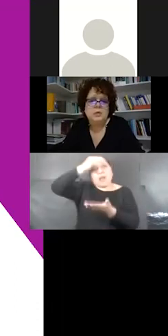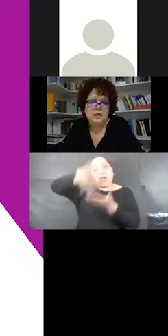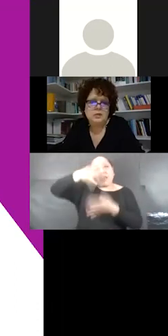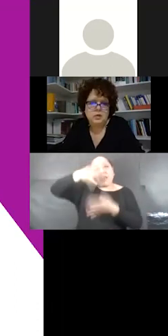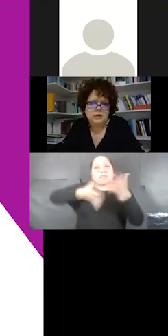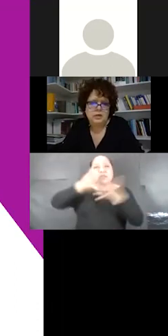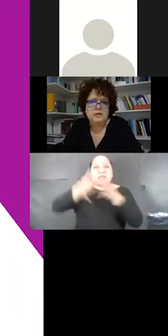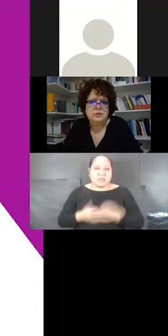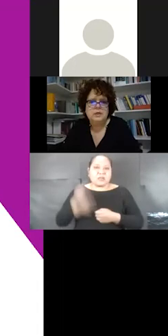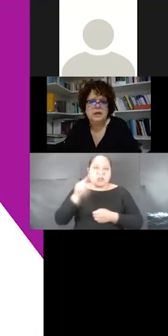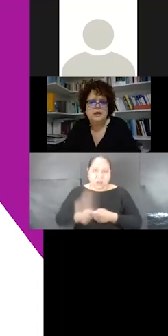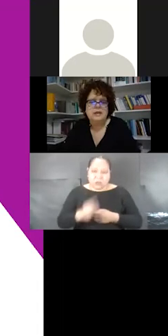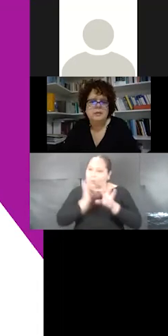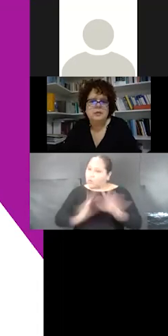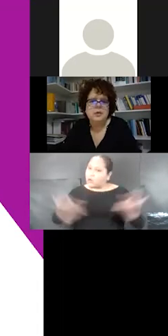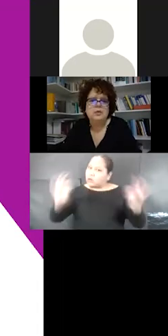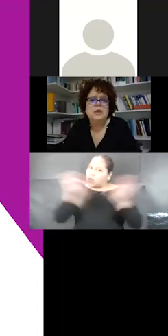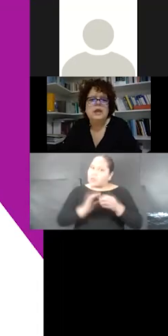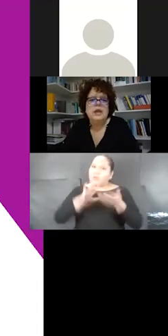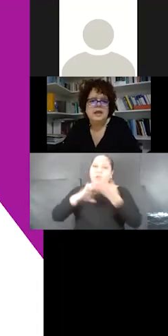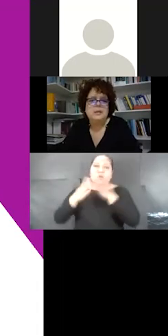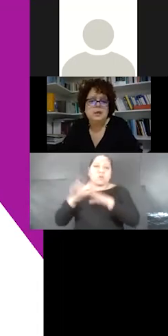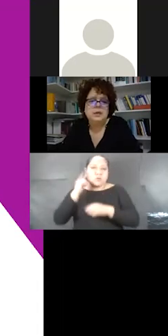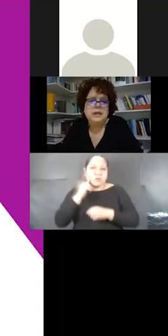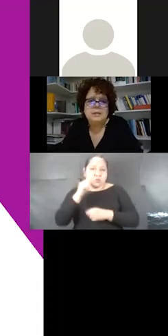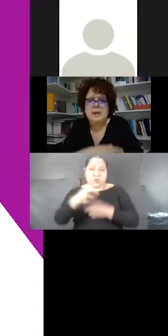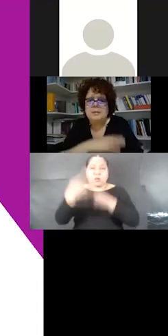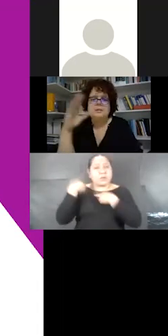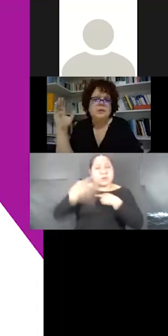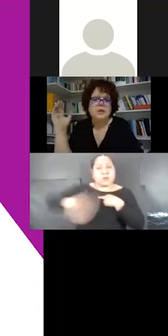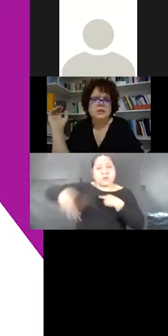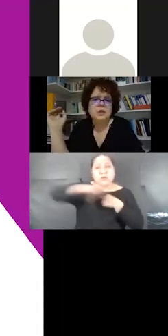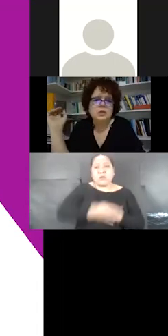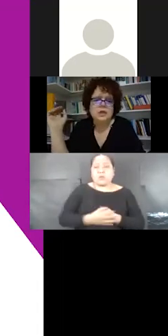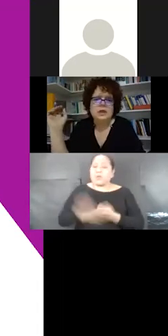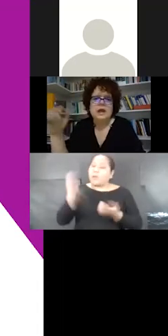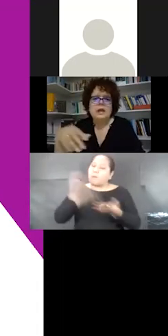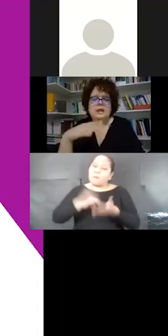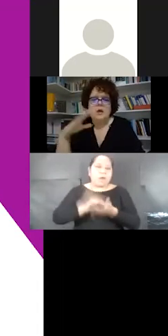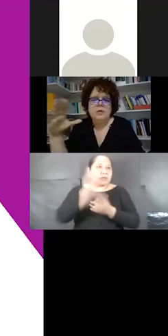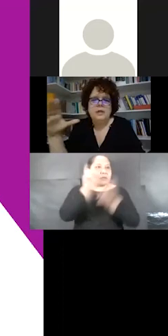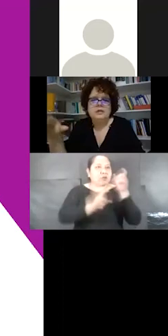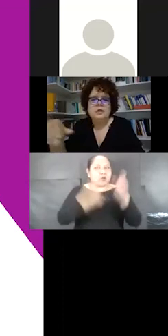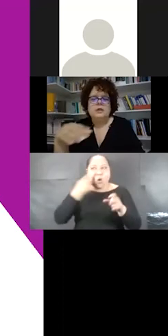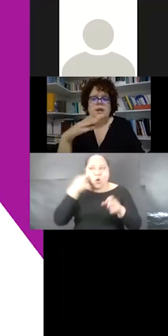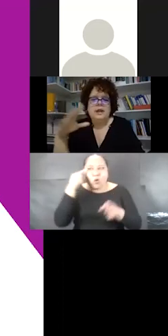de la comunidad sorda, ¿no? Esa es una tarea que tenemos todos, que es importante que mientras más personas conozcan de la comunidad sorda, de la